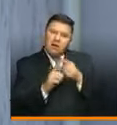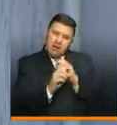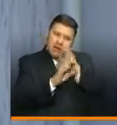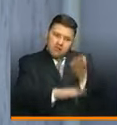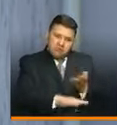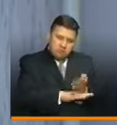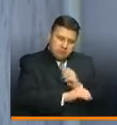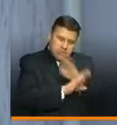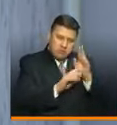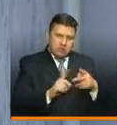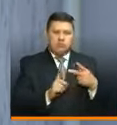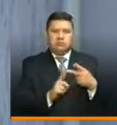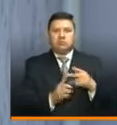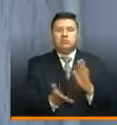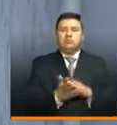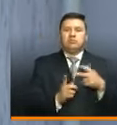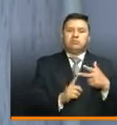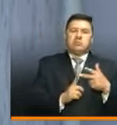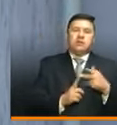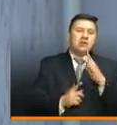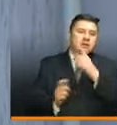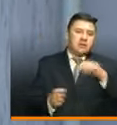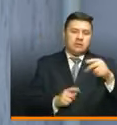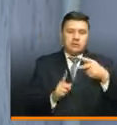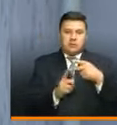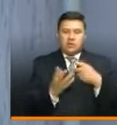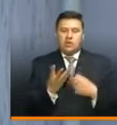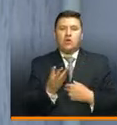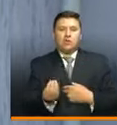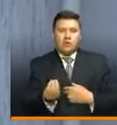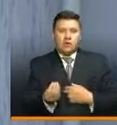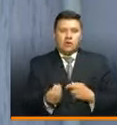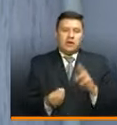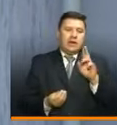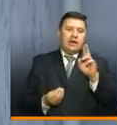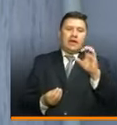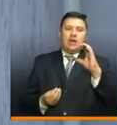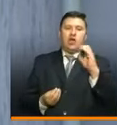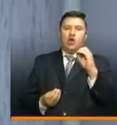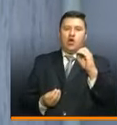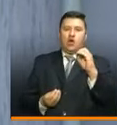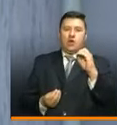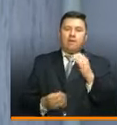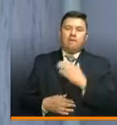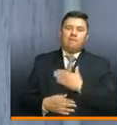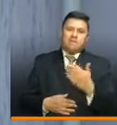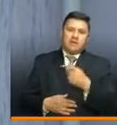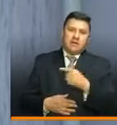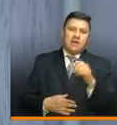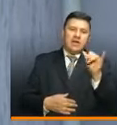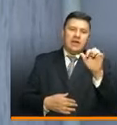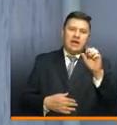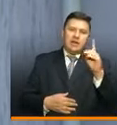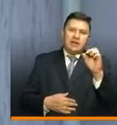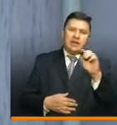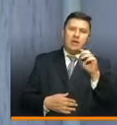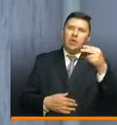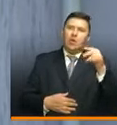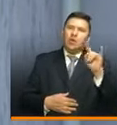rigurosidad. El segundo premio se lo lleva Grupo Reco. Felicito a Geraldine, felicito a